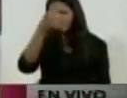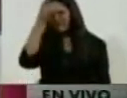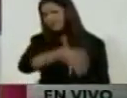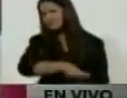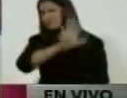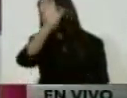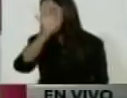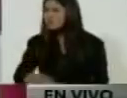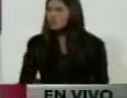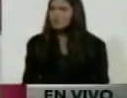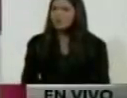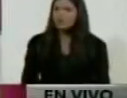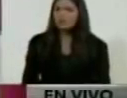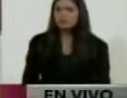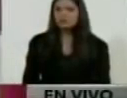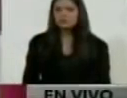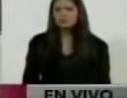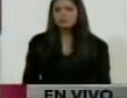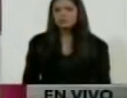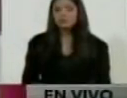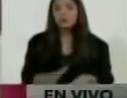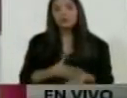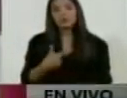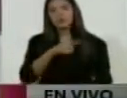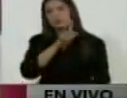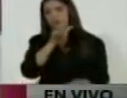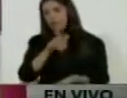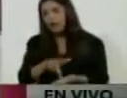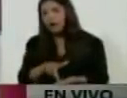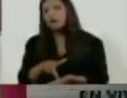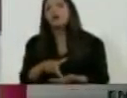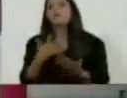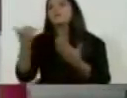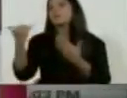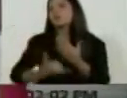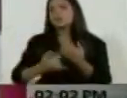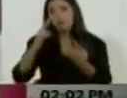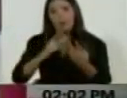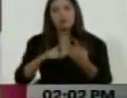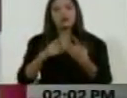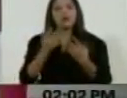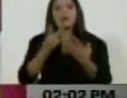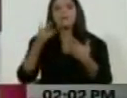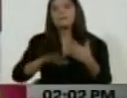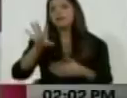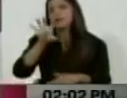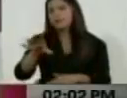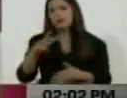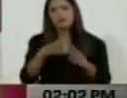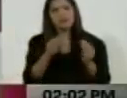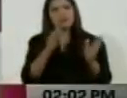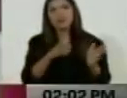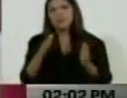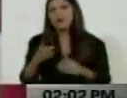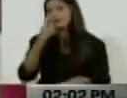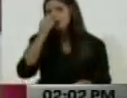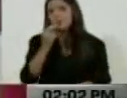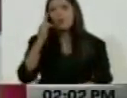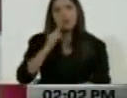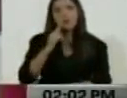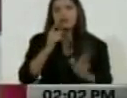¿vale? Porque yo llegaba, Proyecto Bolivariano, el Plan de la Patria, todo, Zamora, Bolívar,